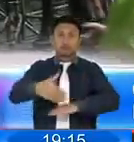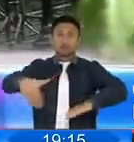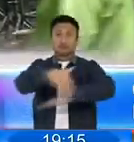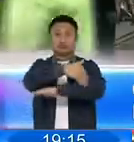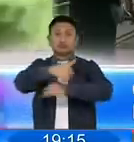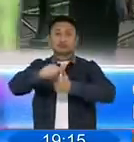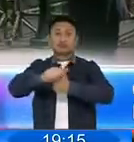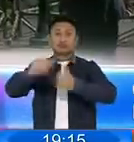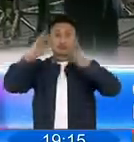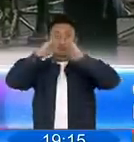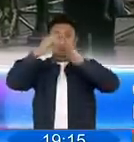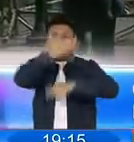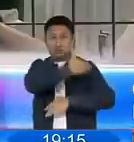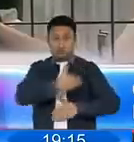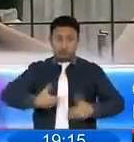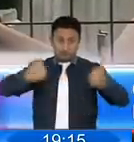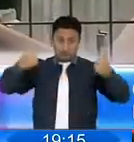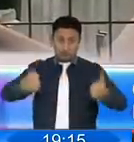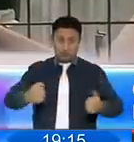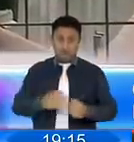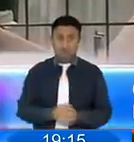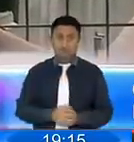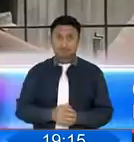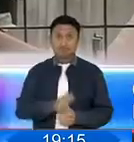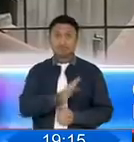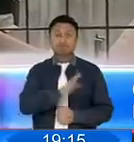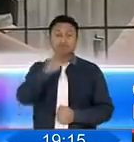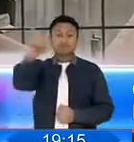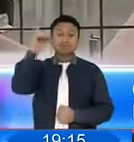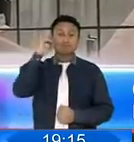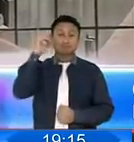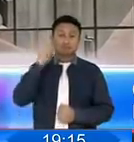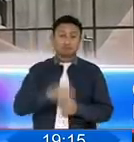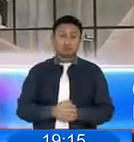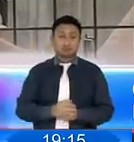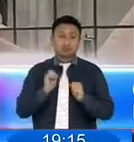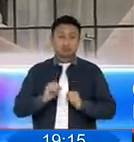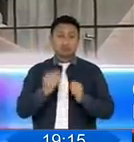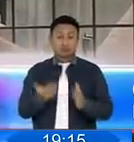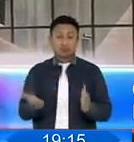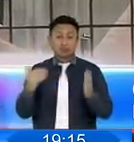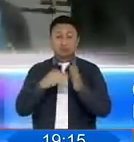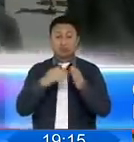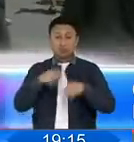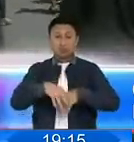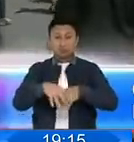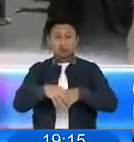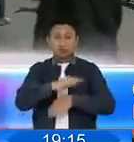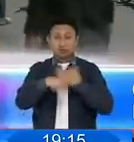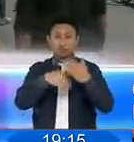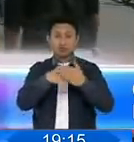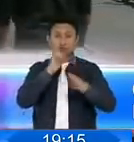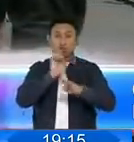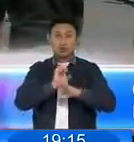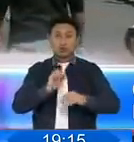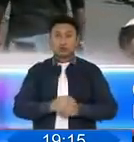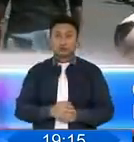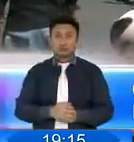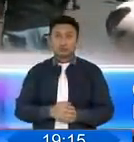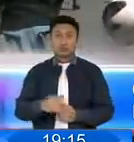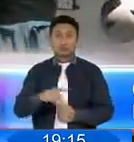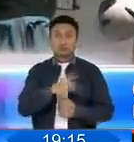fueron cercadas. Los dirigentes sindicales anunciaron nuevas jornadas de protesta a escala nacional si no son